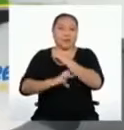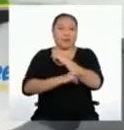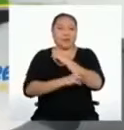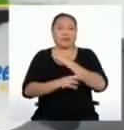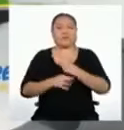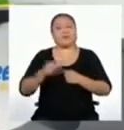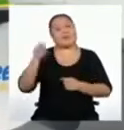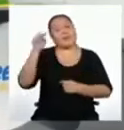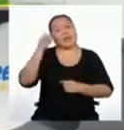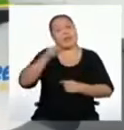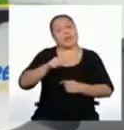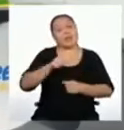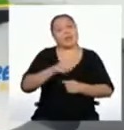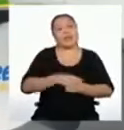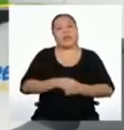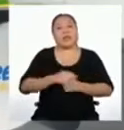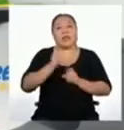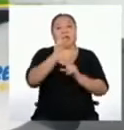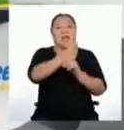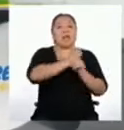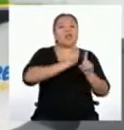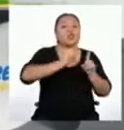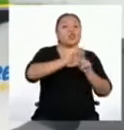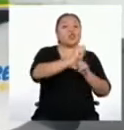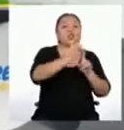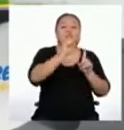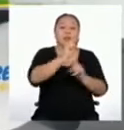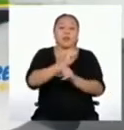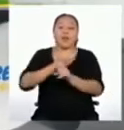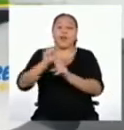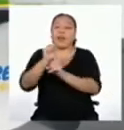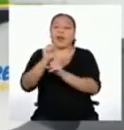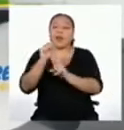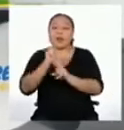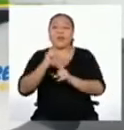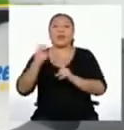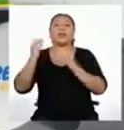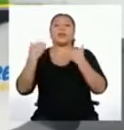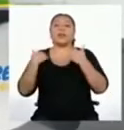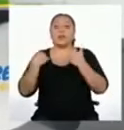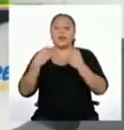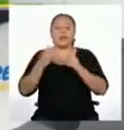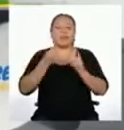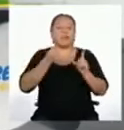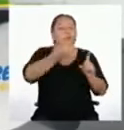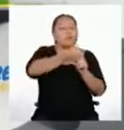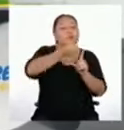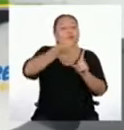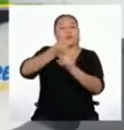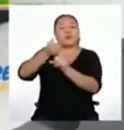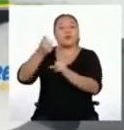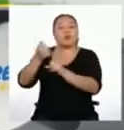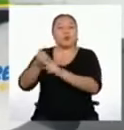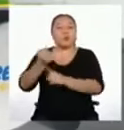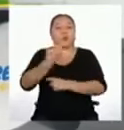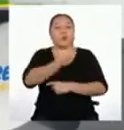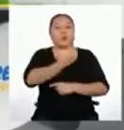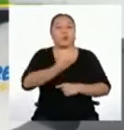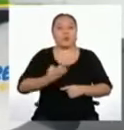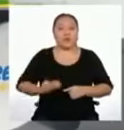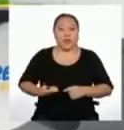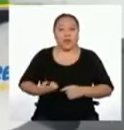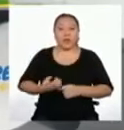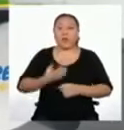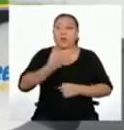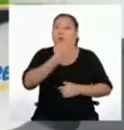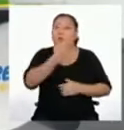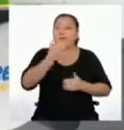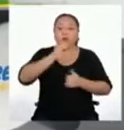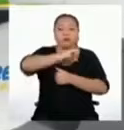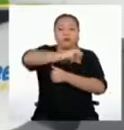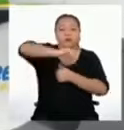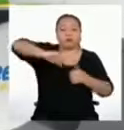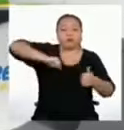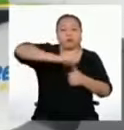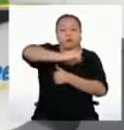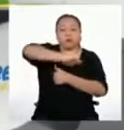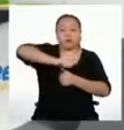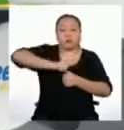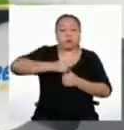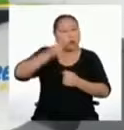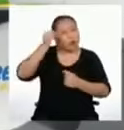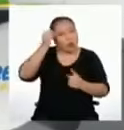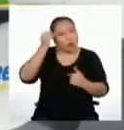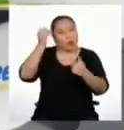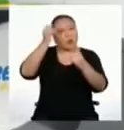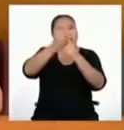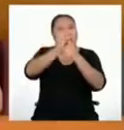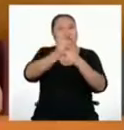esa manera, las sociedades se organizan en estados para poder estructurar una vida en común y así poder convivir en armonía, teniendo como objetivo